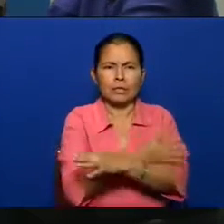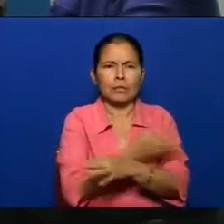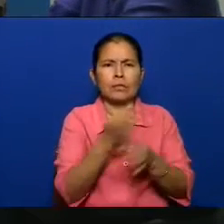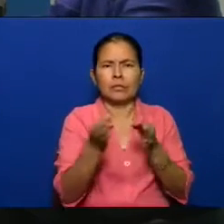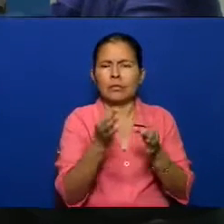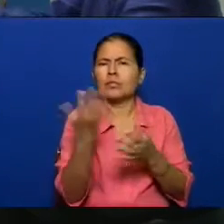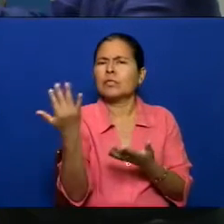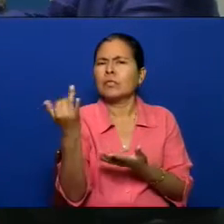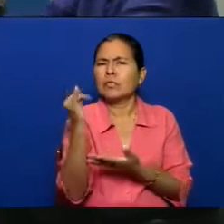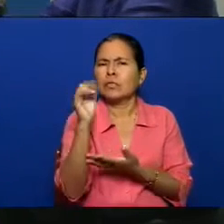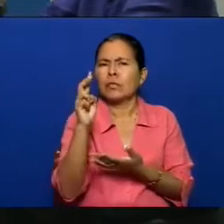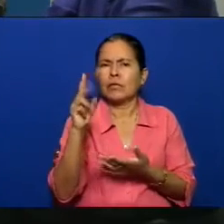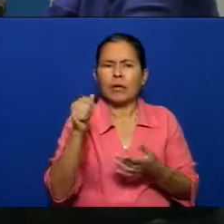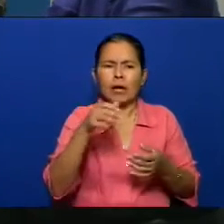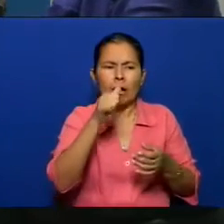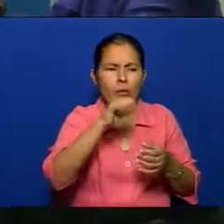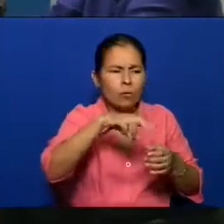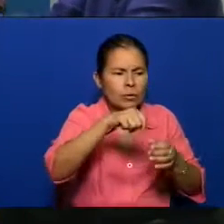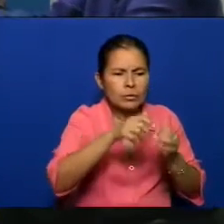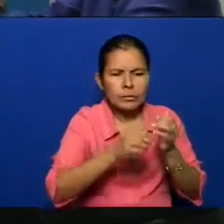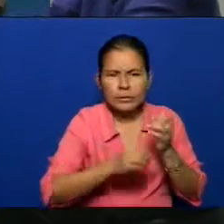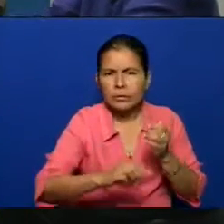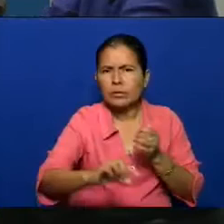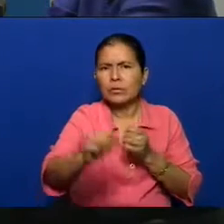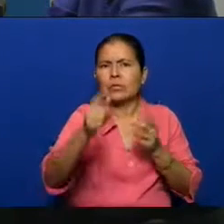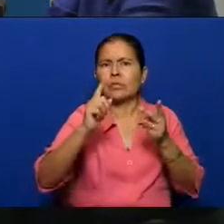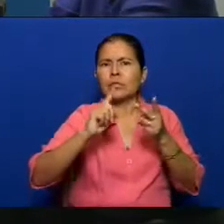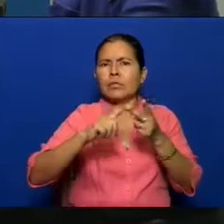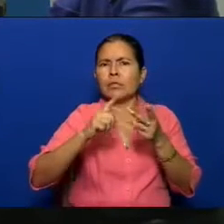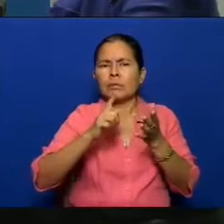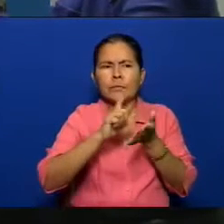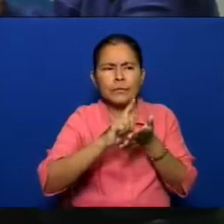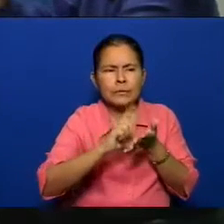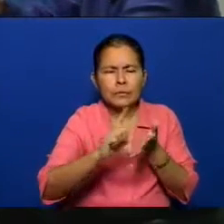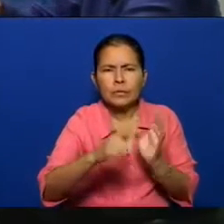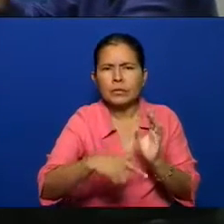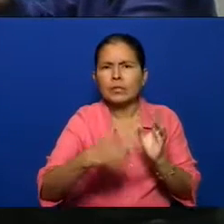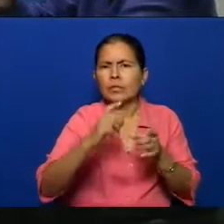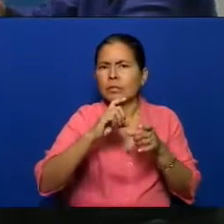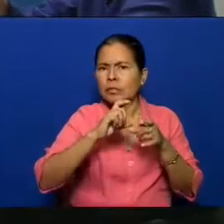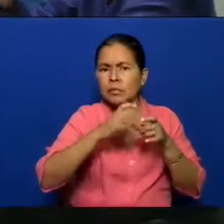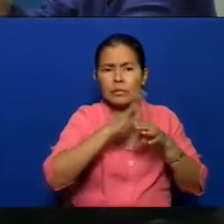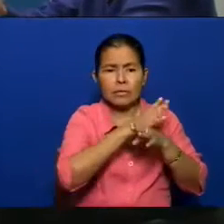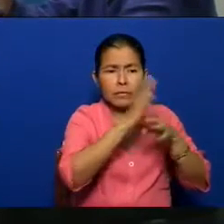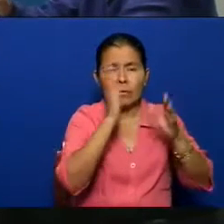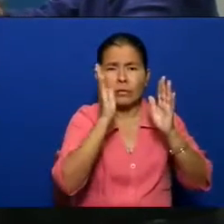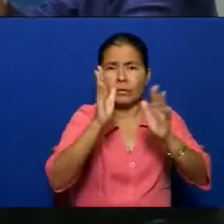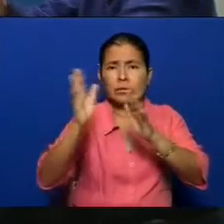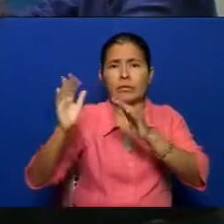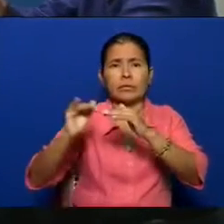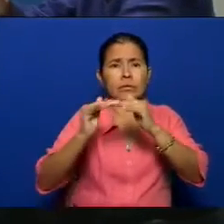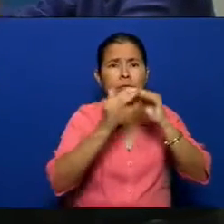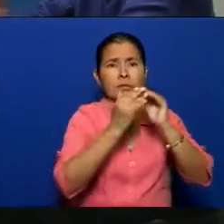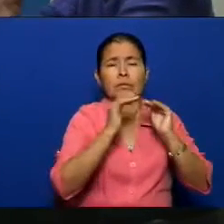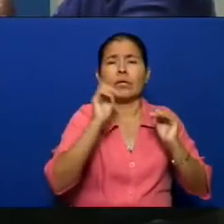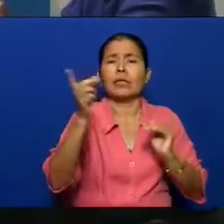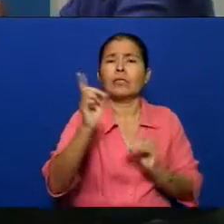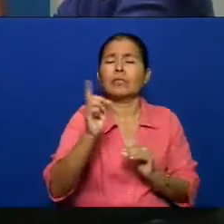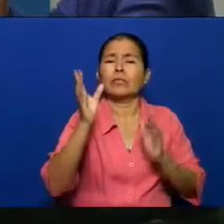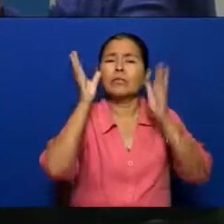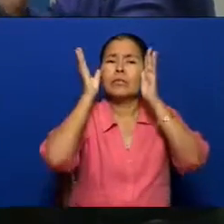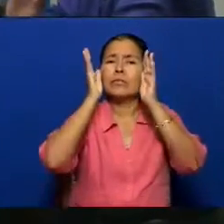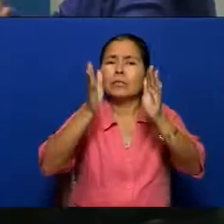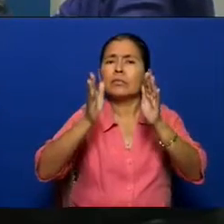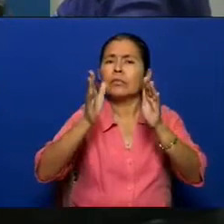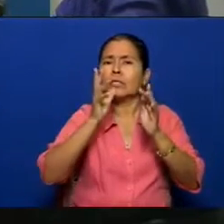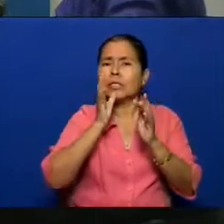agua, en saneamiento básico, en higiene comunitaria, etc. Y estos recursos precisamente van destinados a eso.